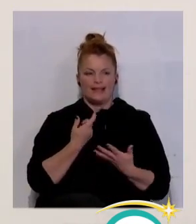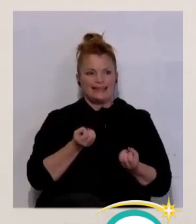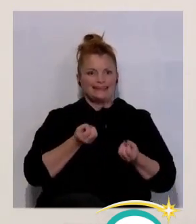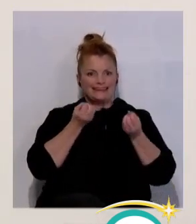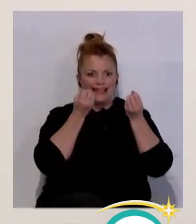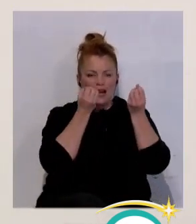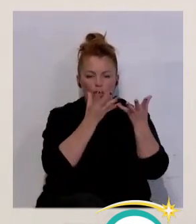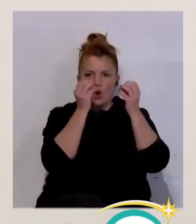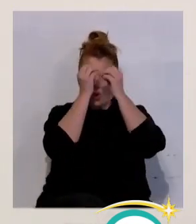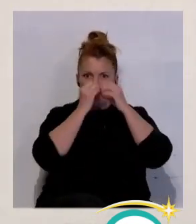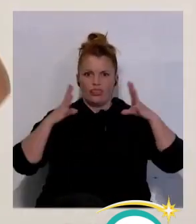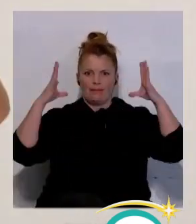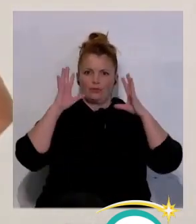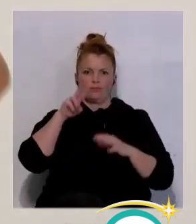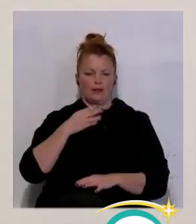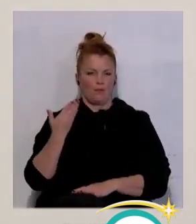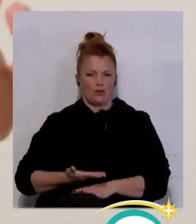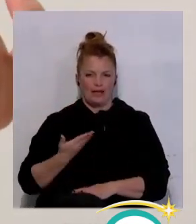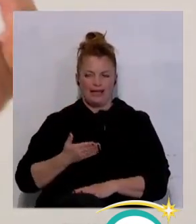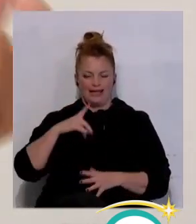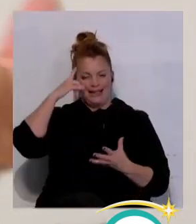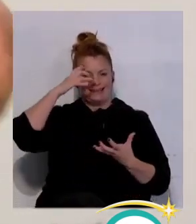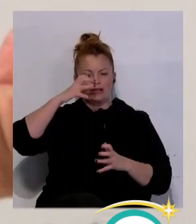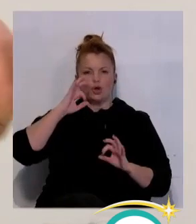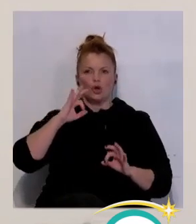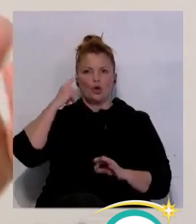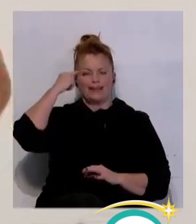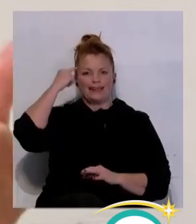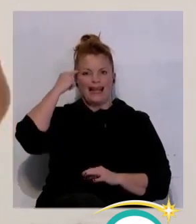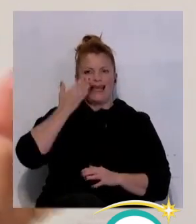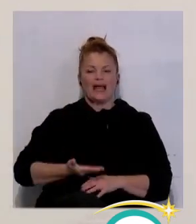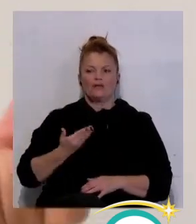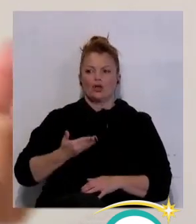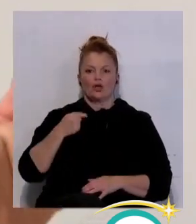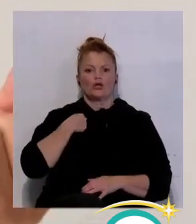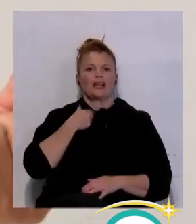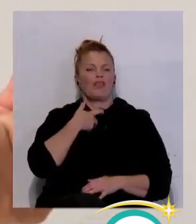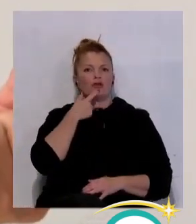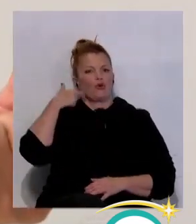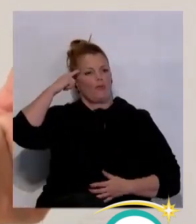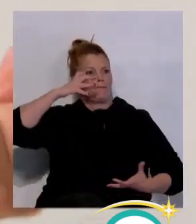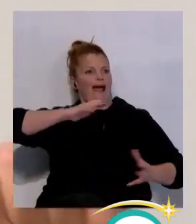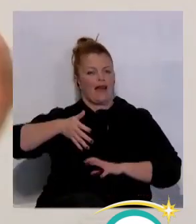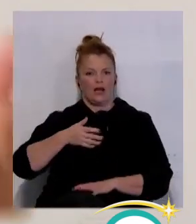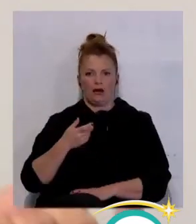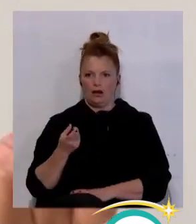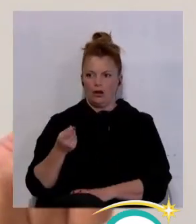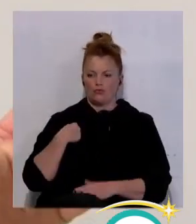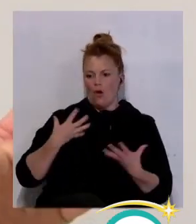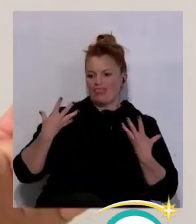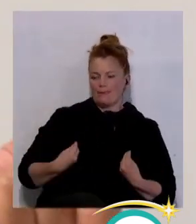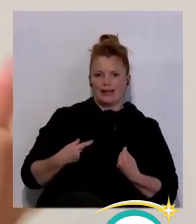trasladar conceptos que son muy importantes. Trastornos mentales graves no significa estoy chungo o estoy